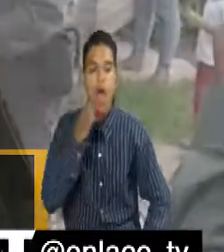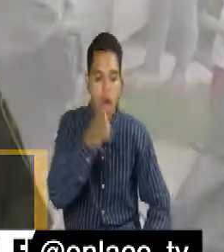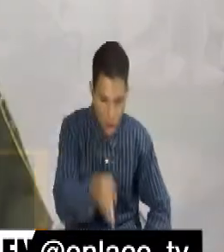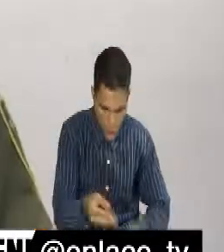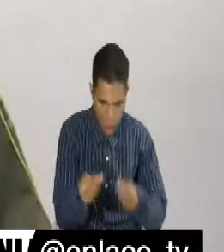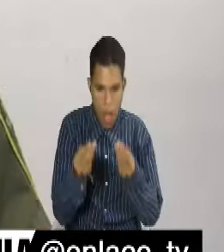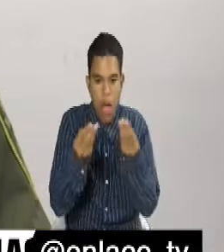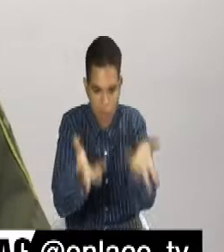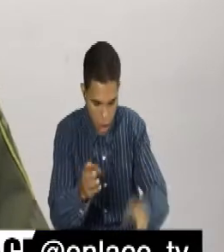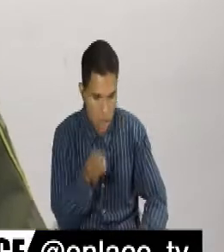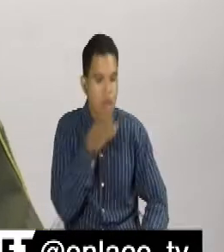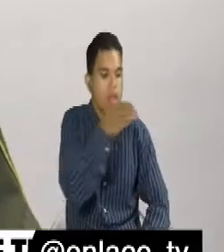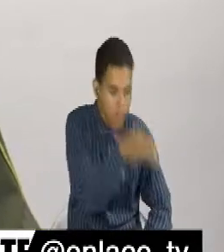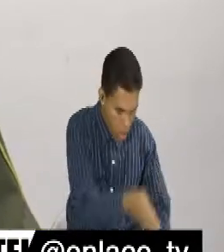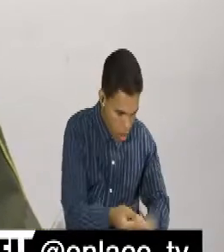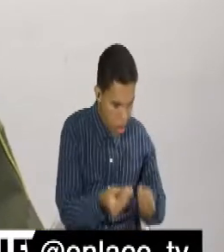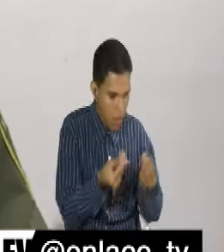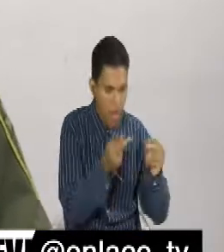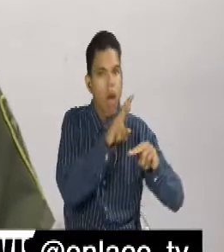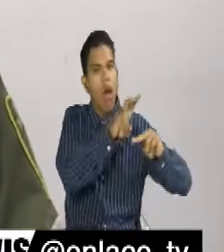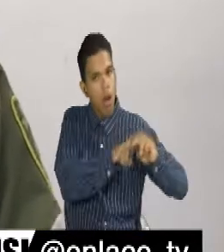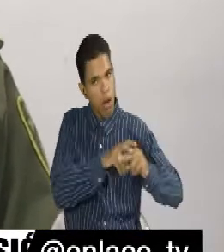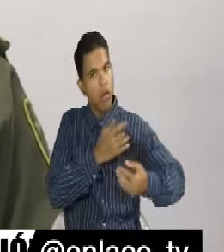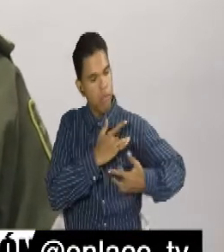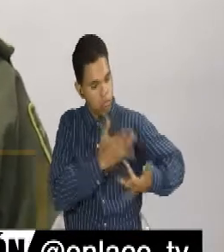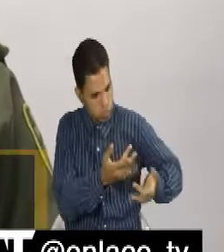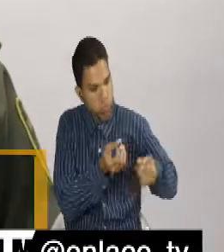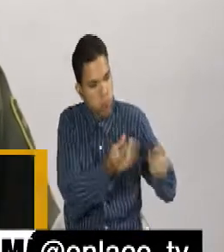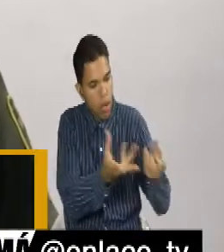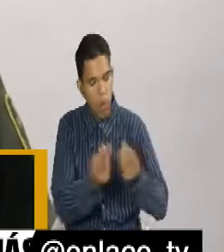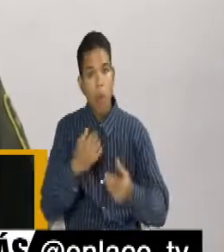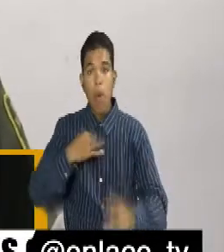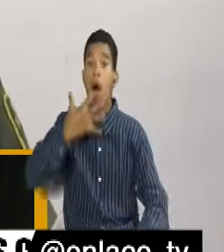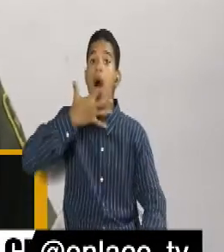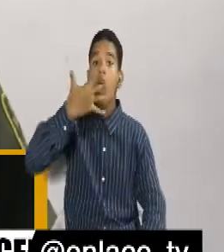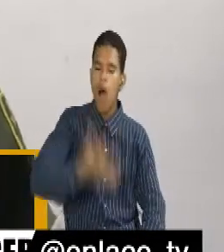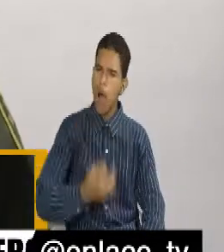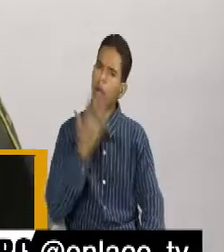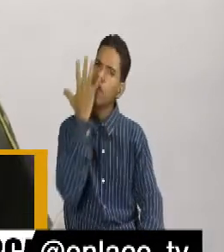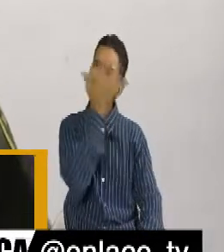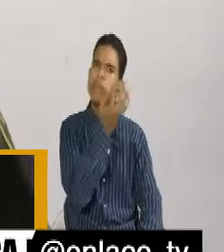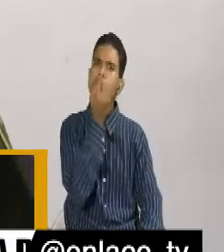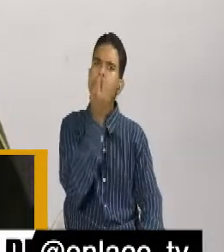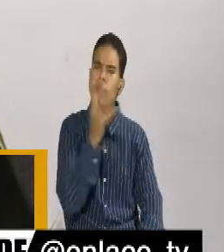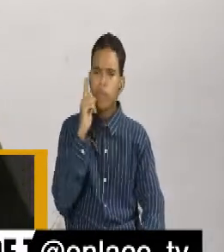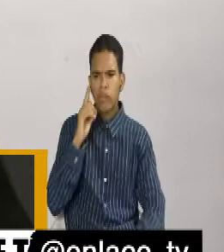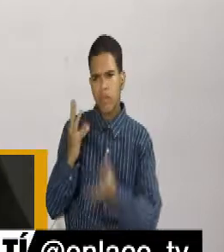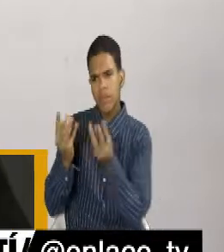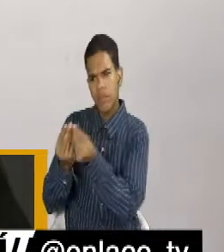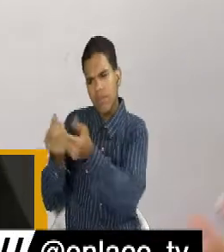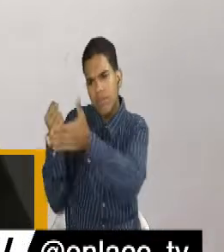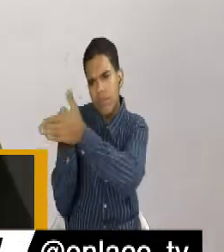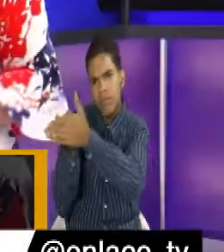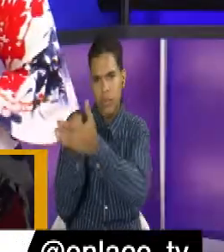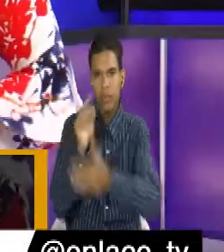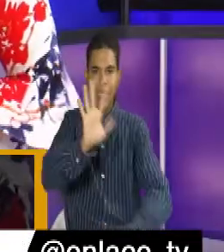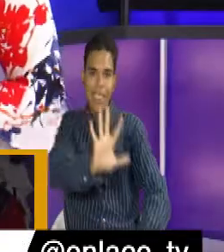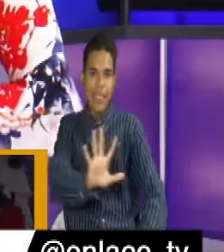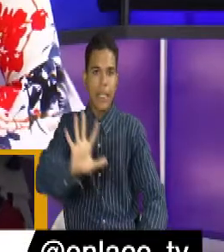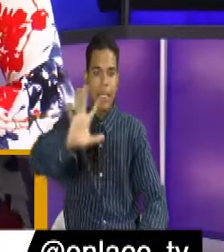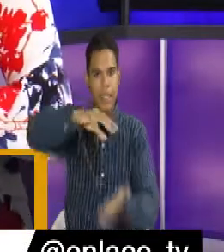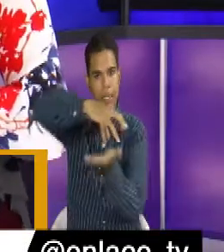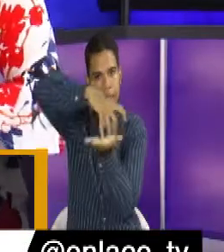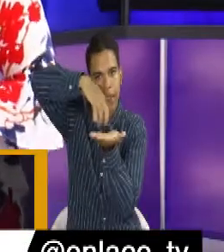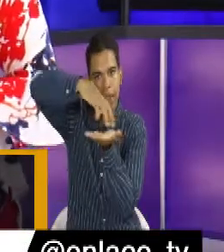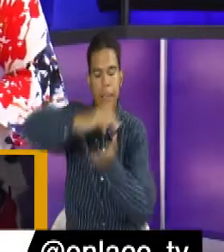Pues todos muy gratos, pues, de hacer esta labor tan bonita entre el grupo de gestores del departamento. ¿Cómo consiguen los recursos,